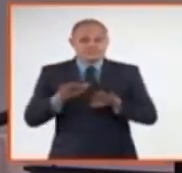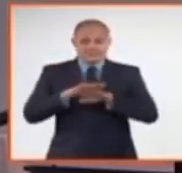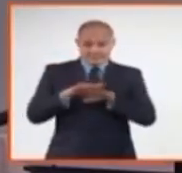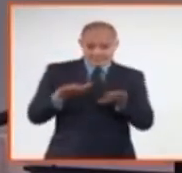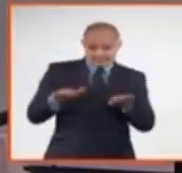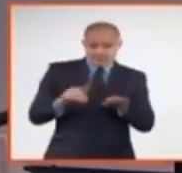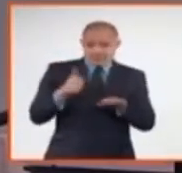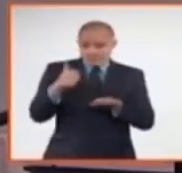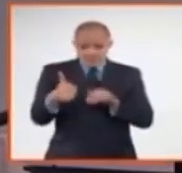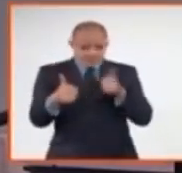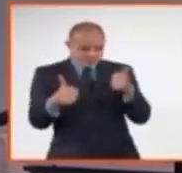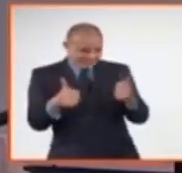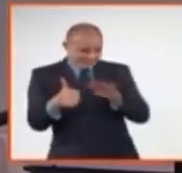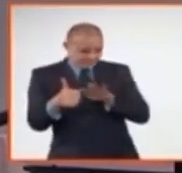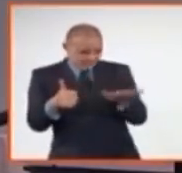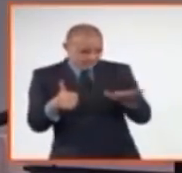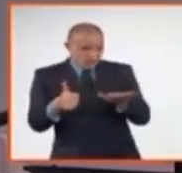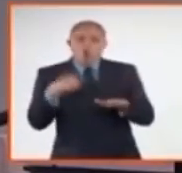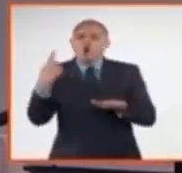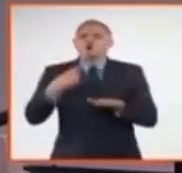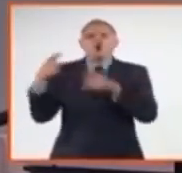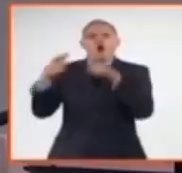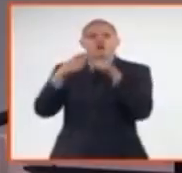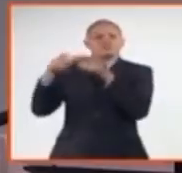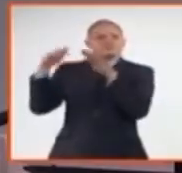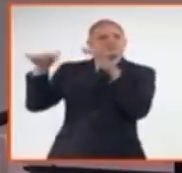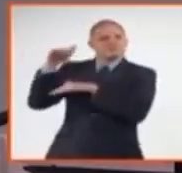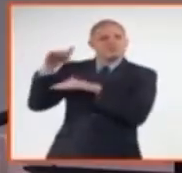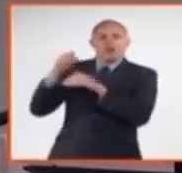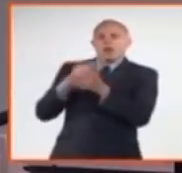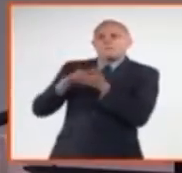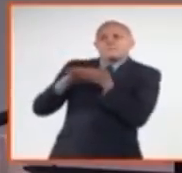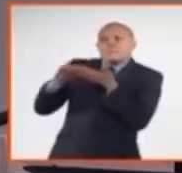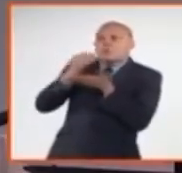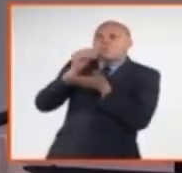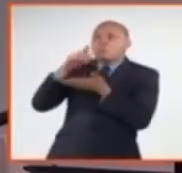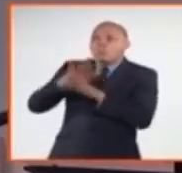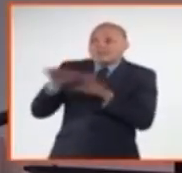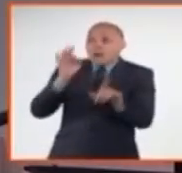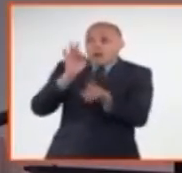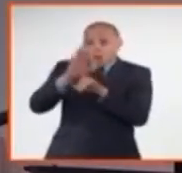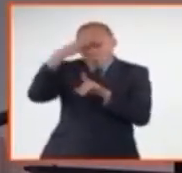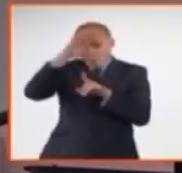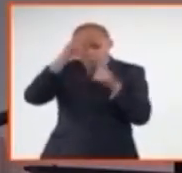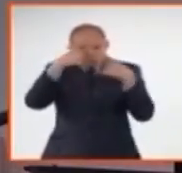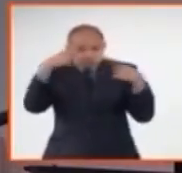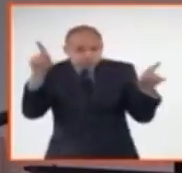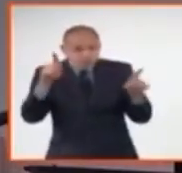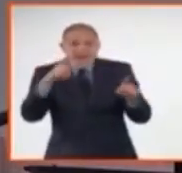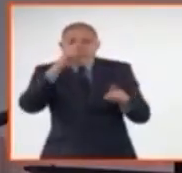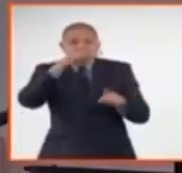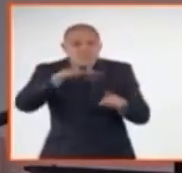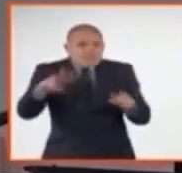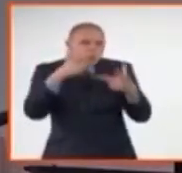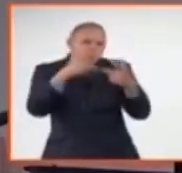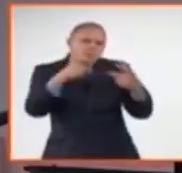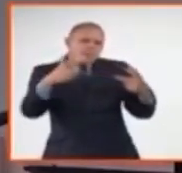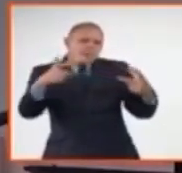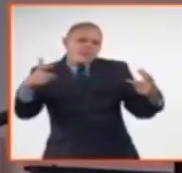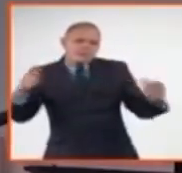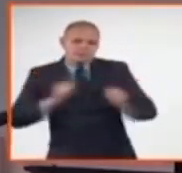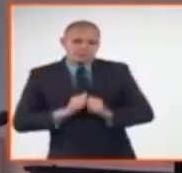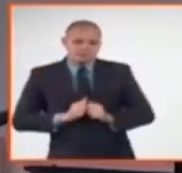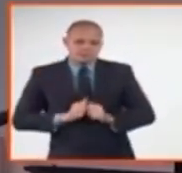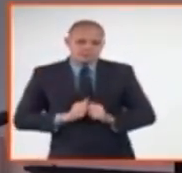emergencia o sea la extensión del autorizó de uso de emergencia que ya tenemos y podemos entonces también están disponibles para contribuir